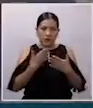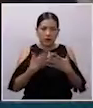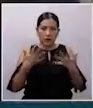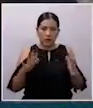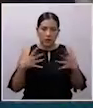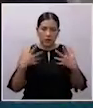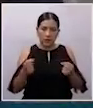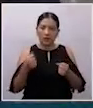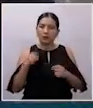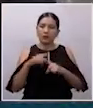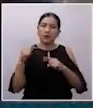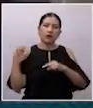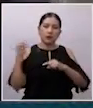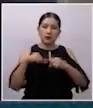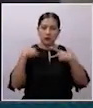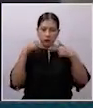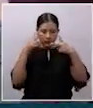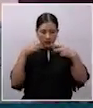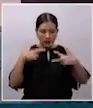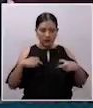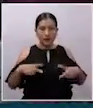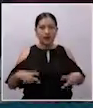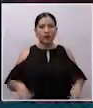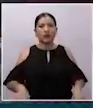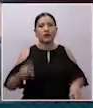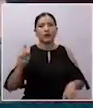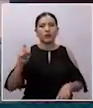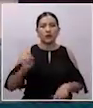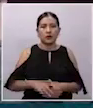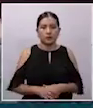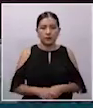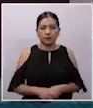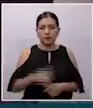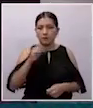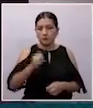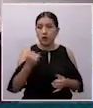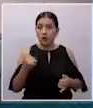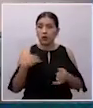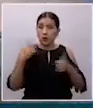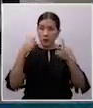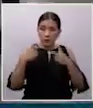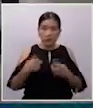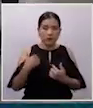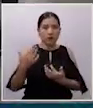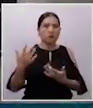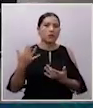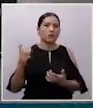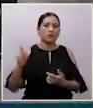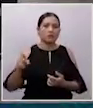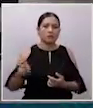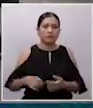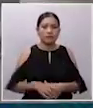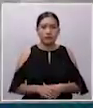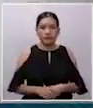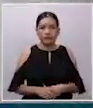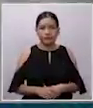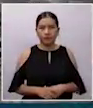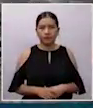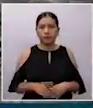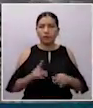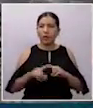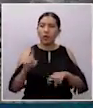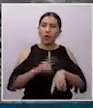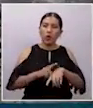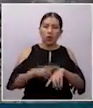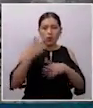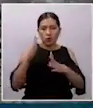revisar. Sí. ¿Le van a revisar hoy día? Sí. Sí, hoy día me van a revisar ahora, ¿no? Todavía, recién